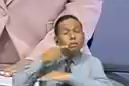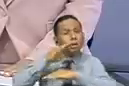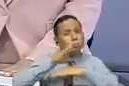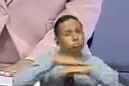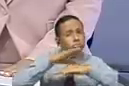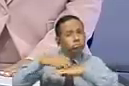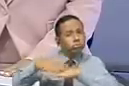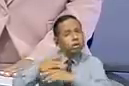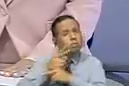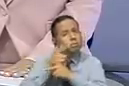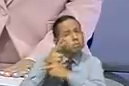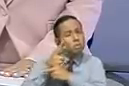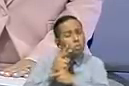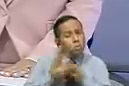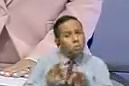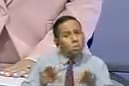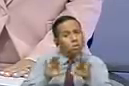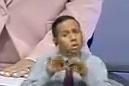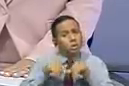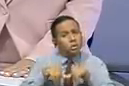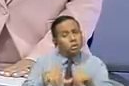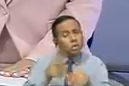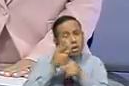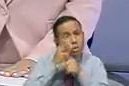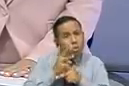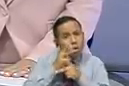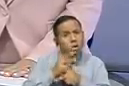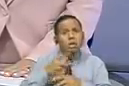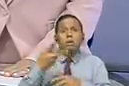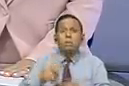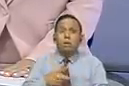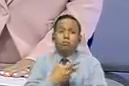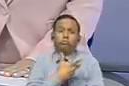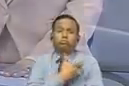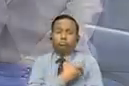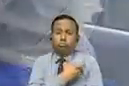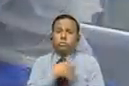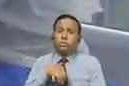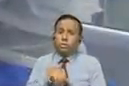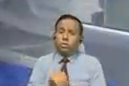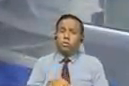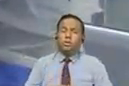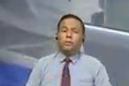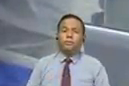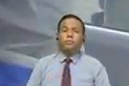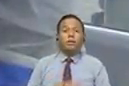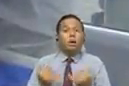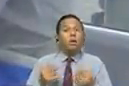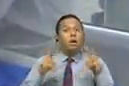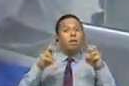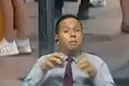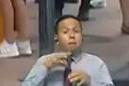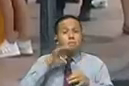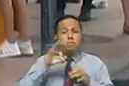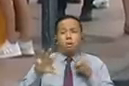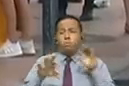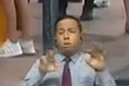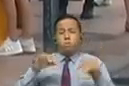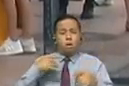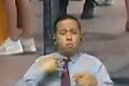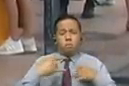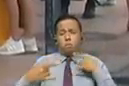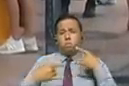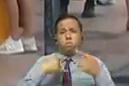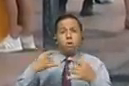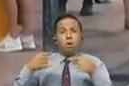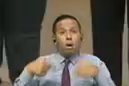descuidarse, vacunarse y cumplir con las medidas de bioseguridad. La tendencia de contagios de COVID-19 está a la